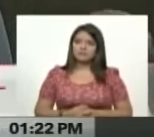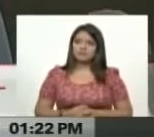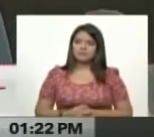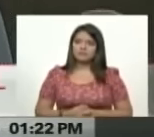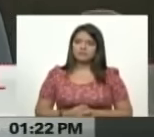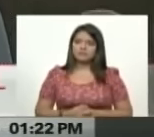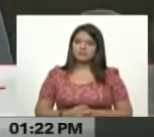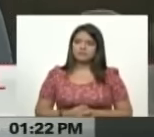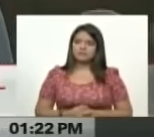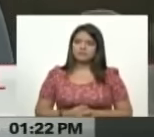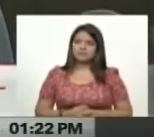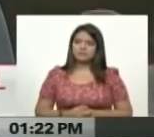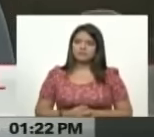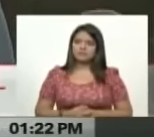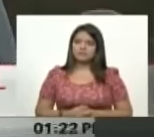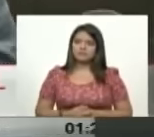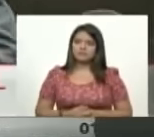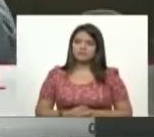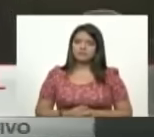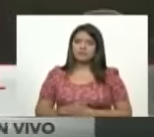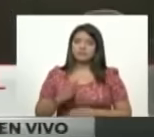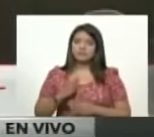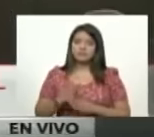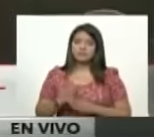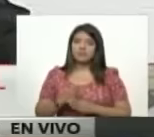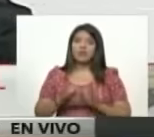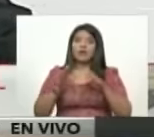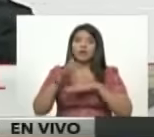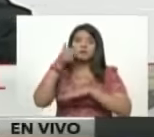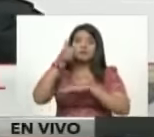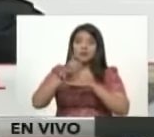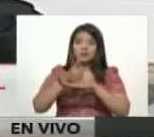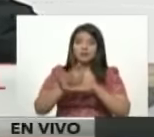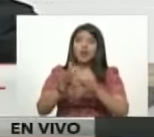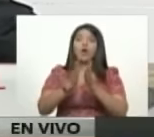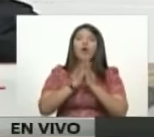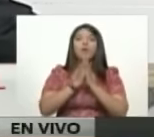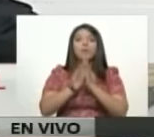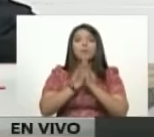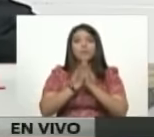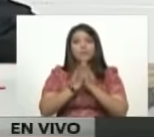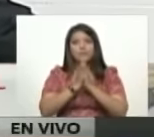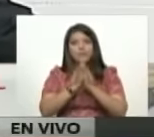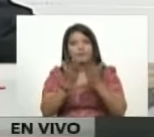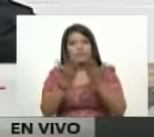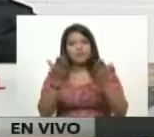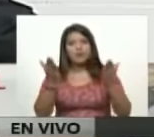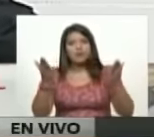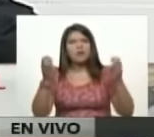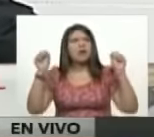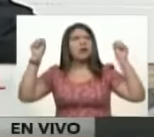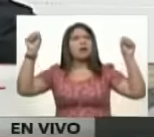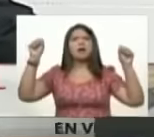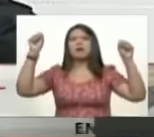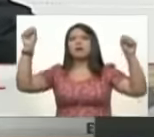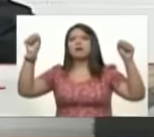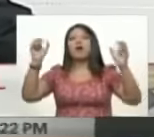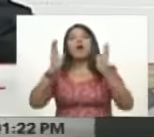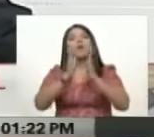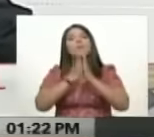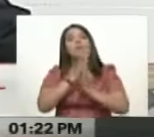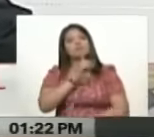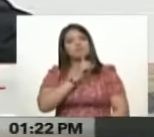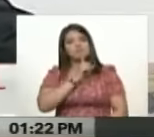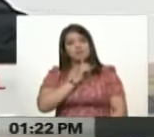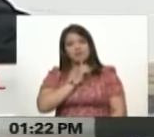Adelante, señor presidente. La Junta Directiva le va a agradecer encarecidamente a las barras guardar la